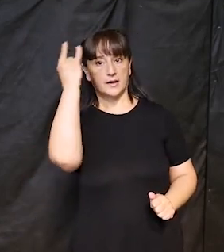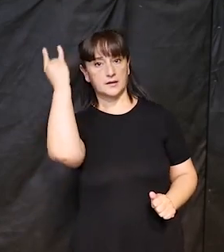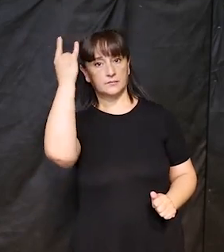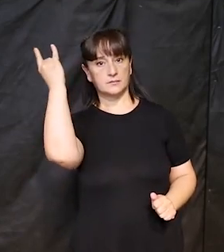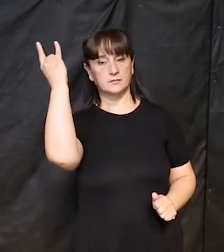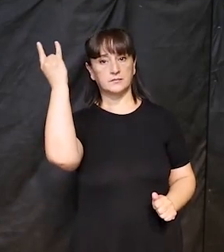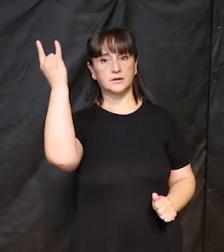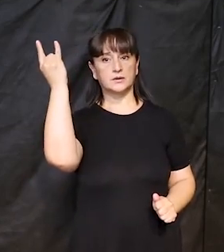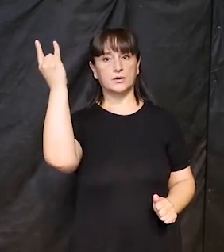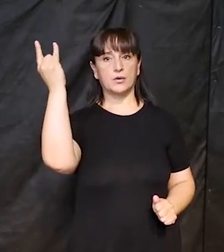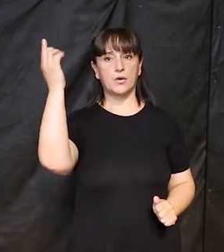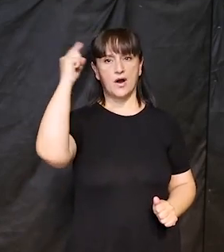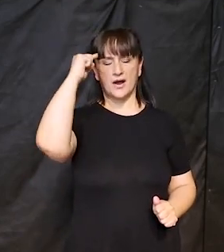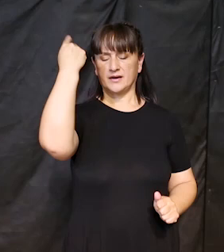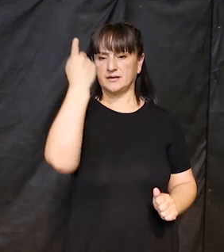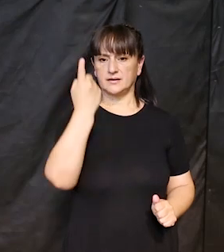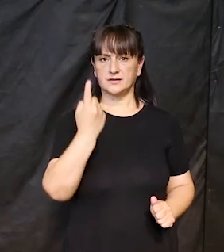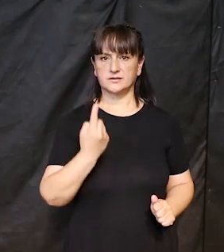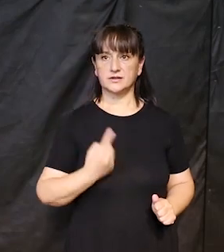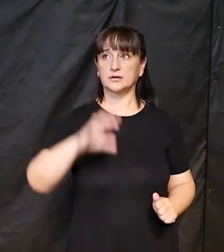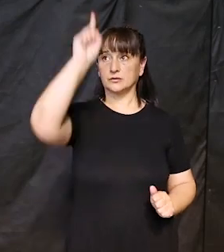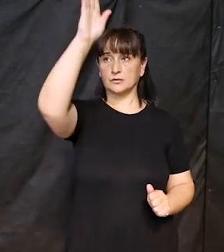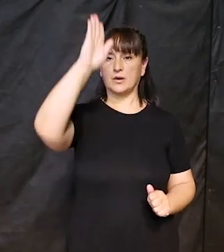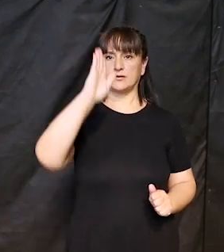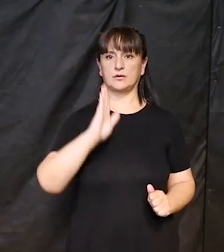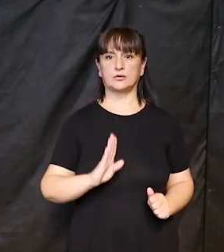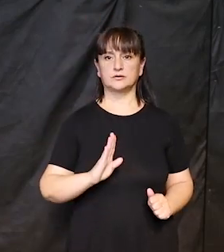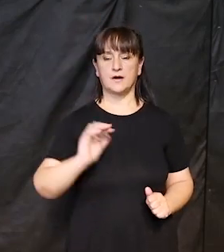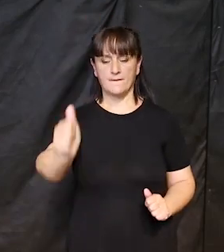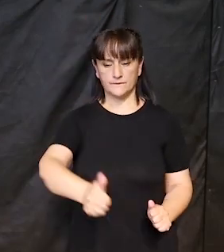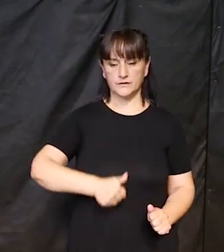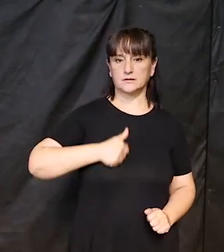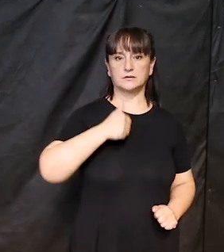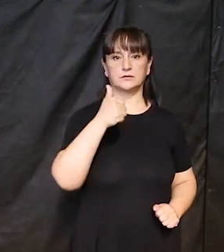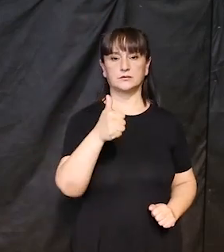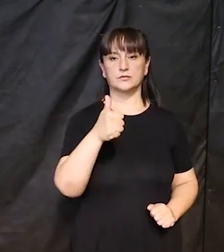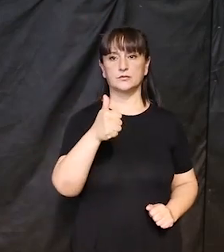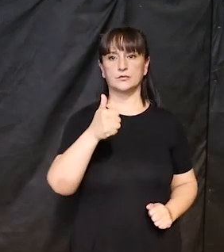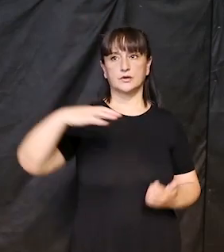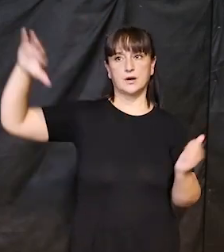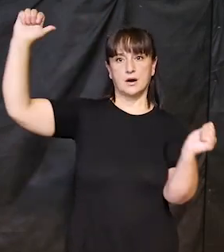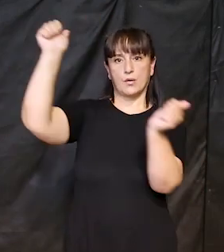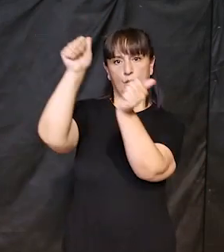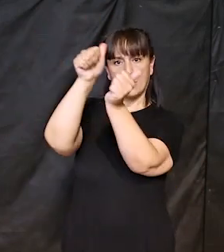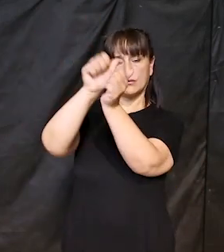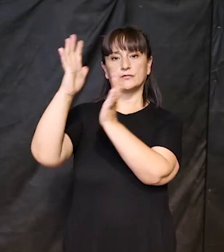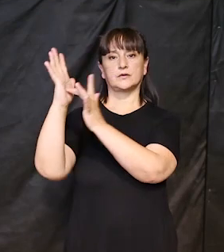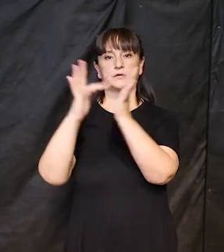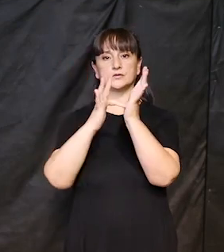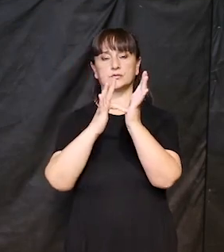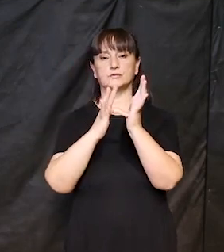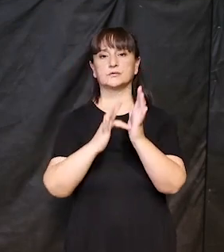enemigos porque él le creyó a dios él le obedeció a dios que realmente los tiempos que nos